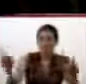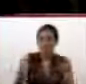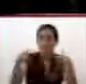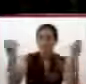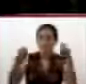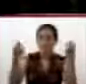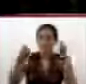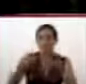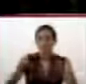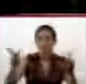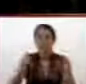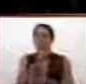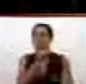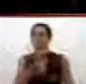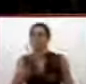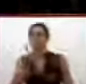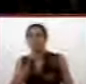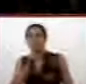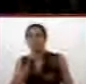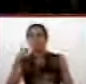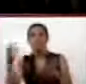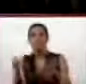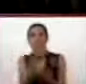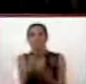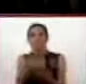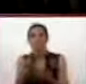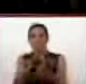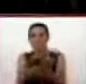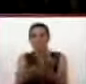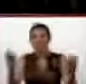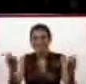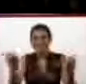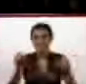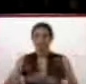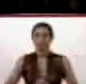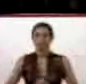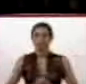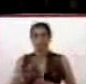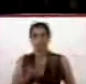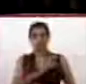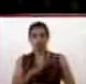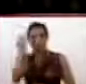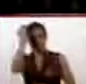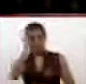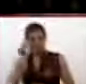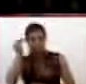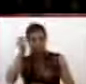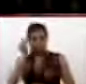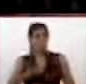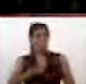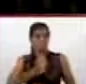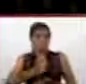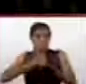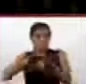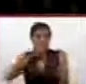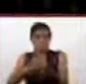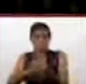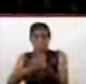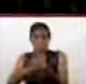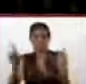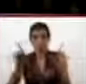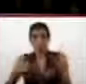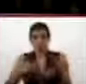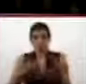vida, que se denominará Violencia Cero. Venevisión considera que cualquier aporte que el medio televisivo